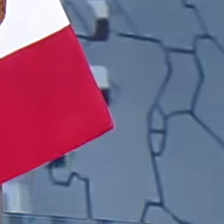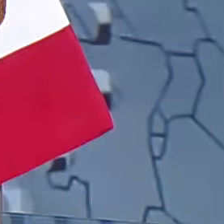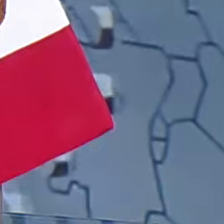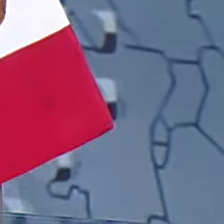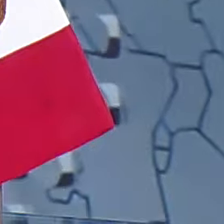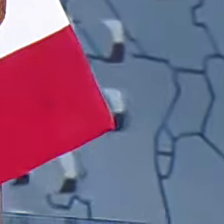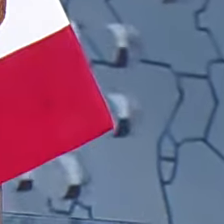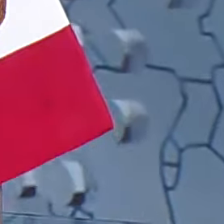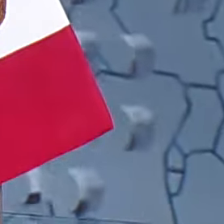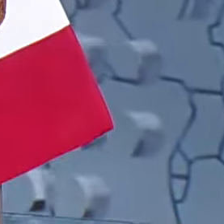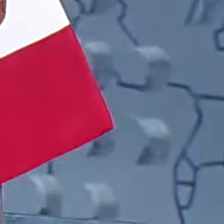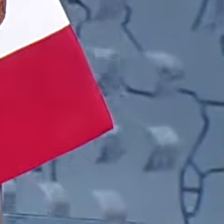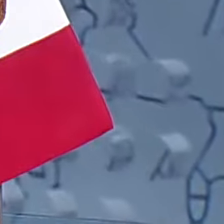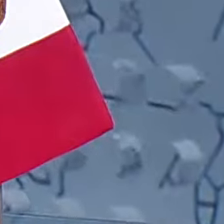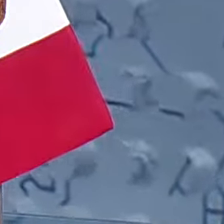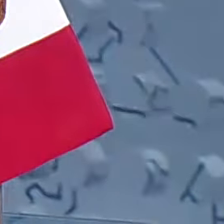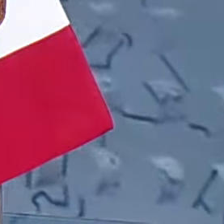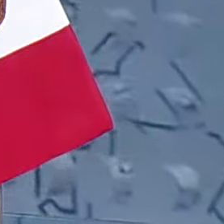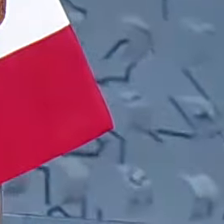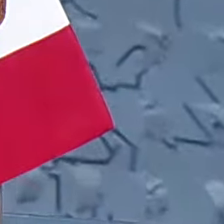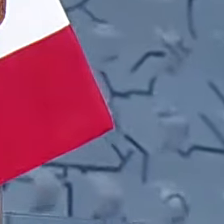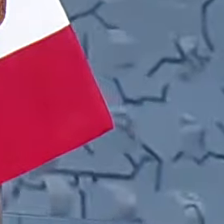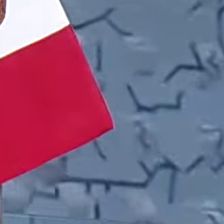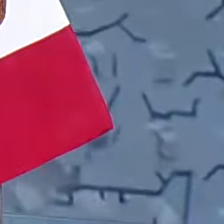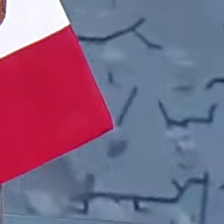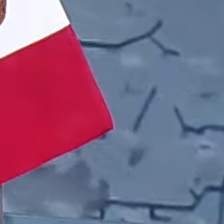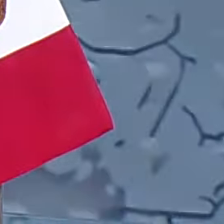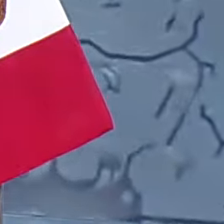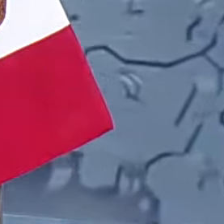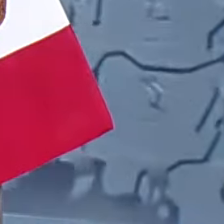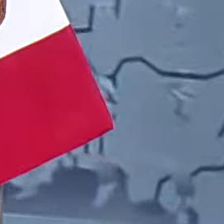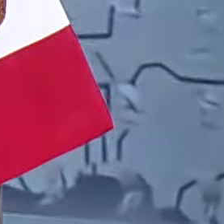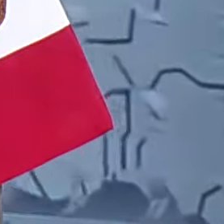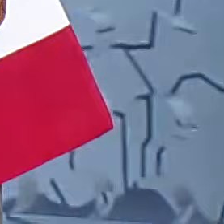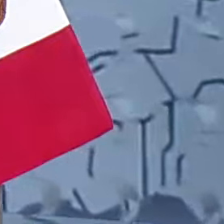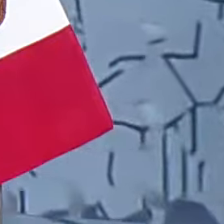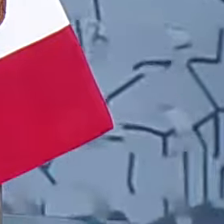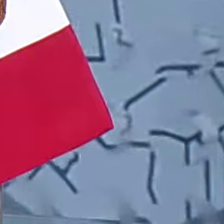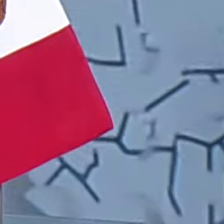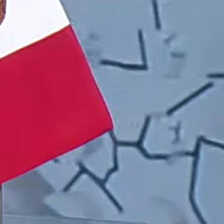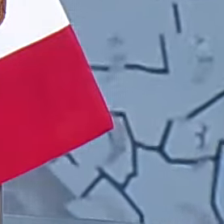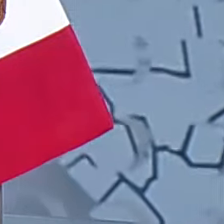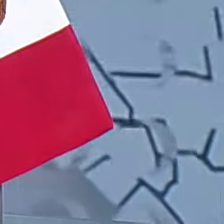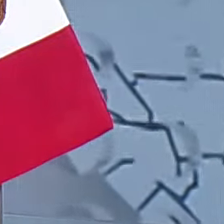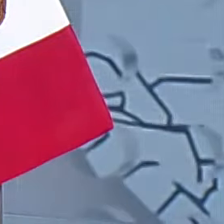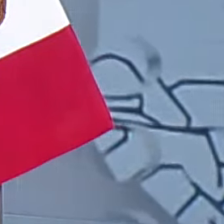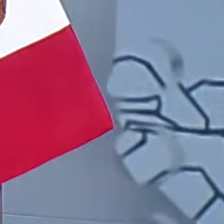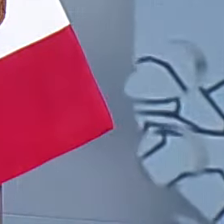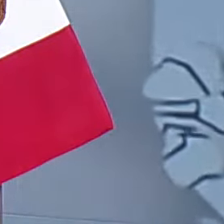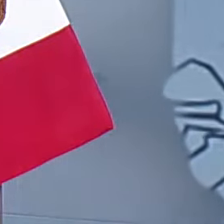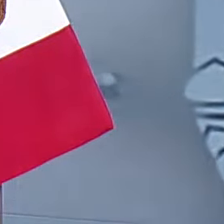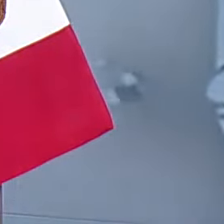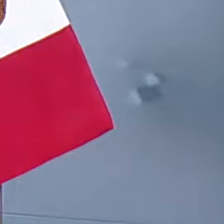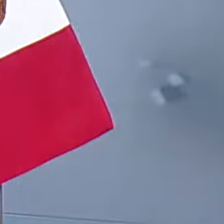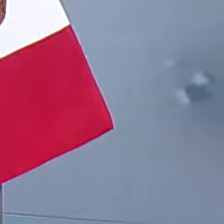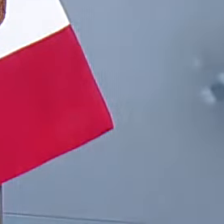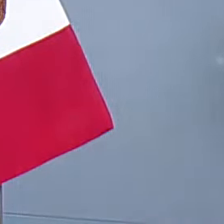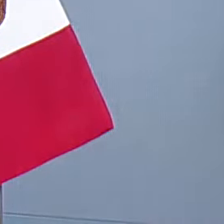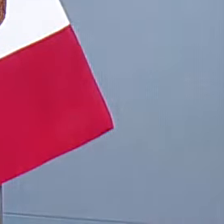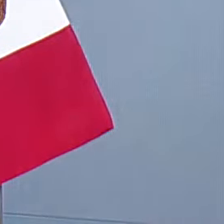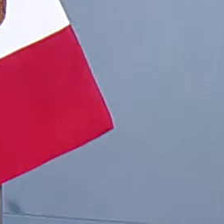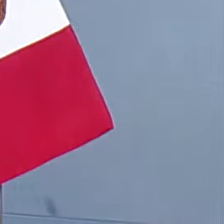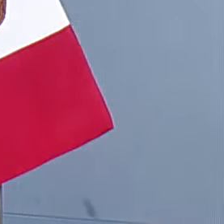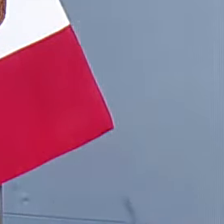Y mire, este miércoles ya hay noticias sobre la resolución de la elección en la alcaldía Cuauhtémoc, aquí en la Ciudad de México, que siempre sí.